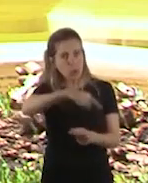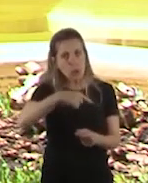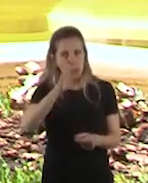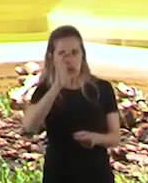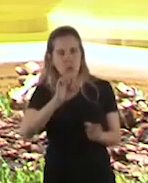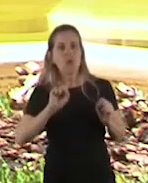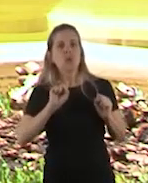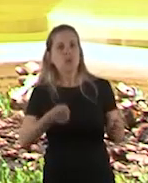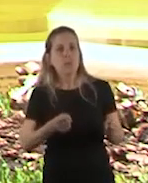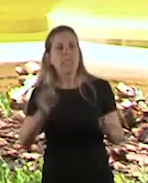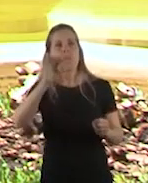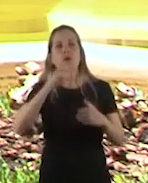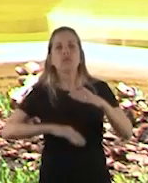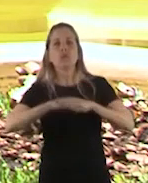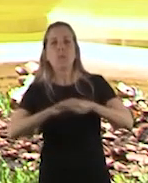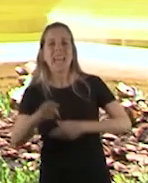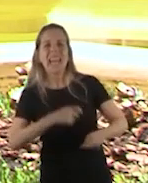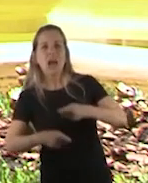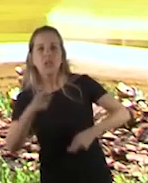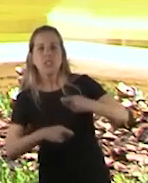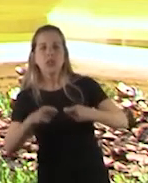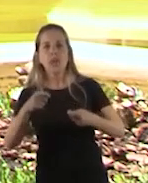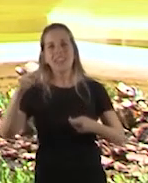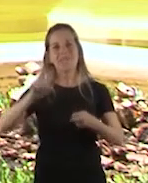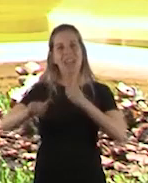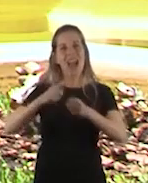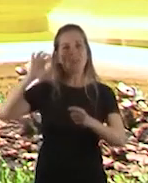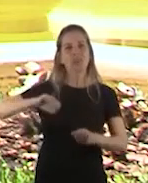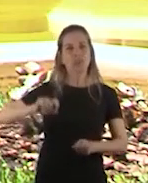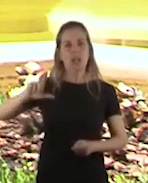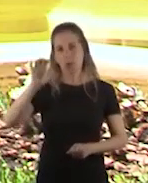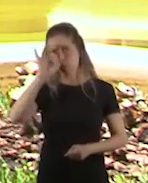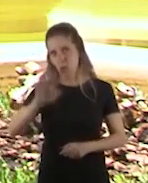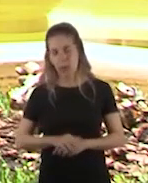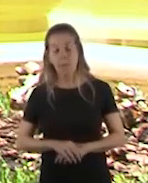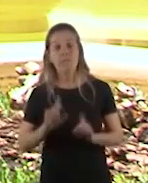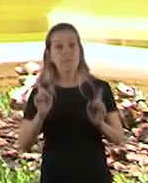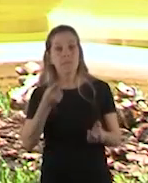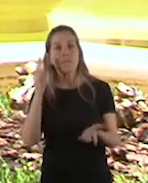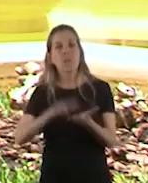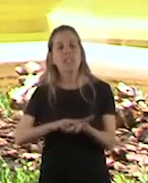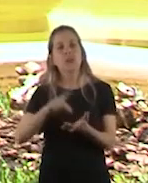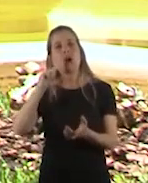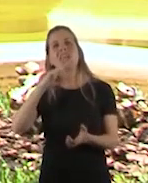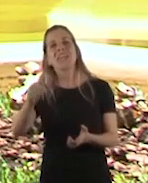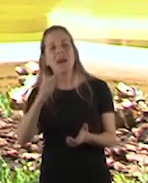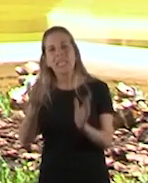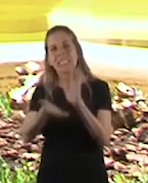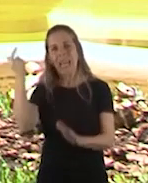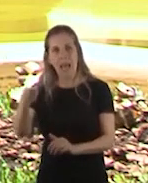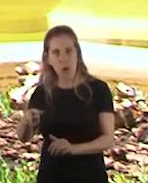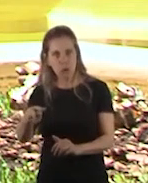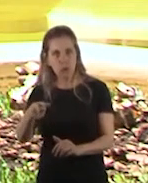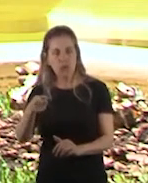ni pusimos topes a las negociaciones paritarias. Eliminamos el impuesto a las ganancias para quienes trabajan.